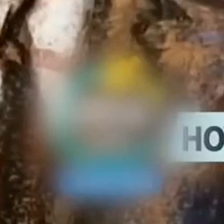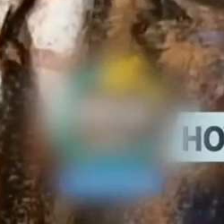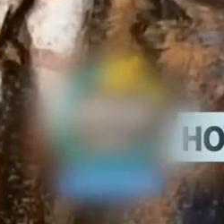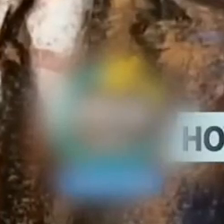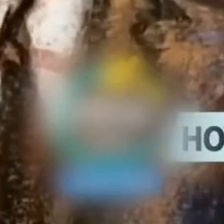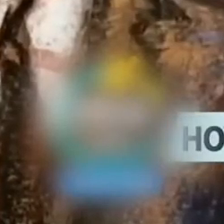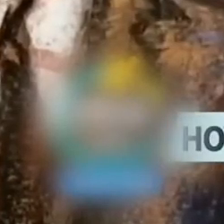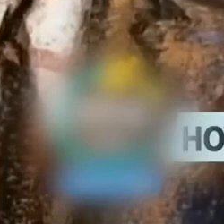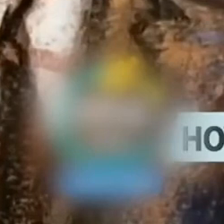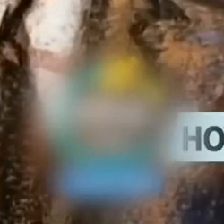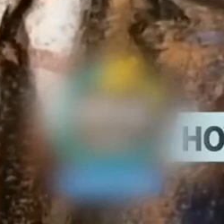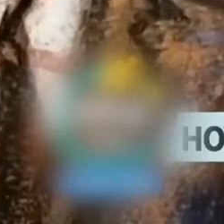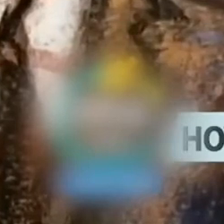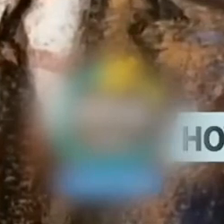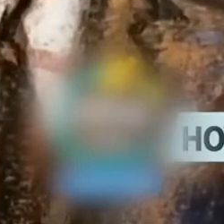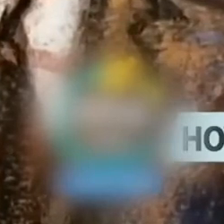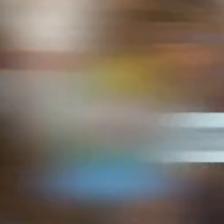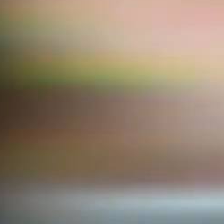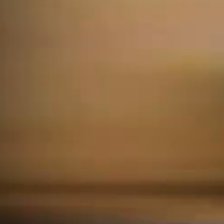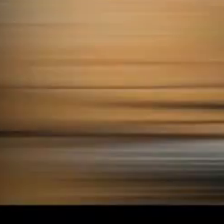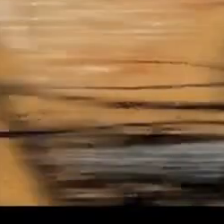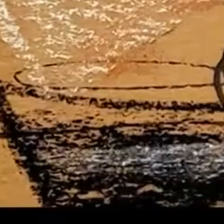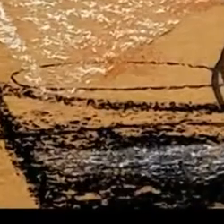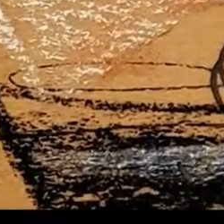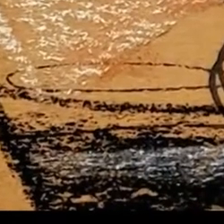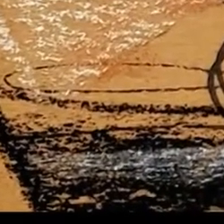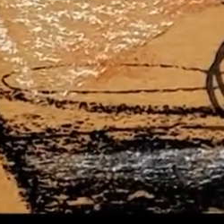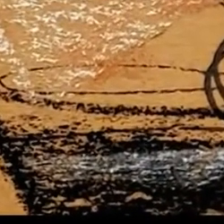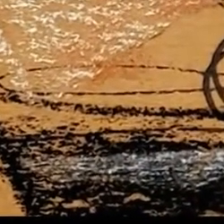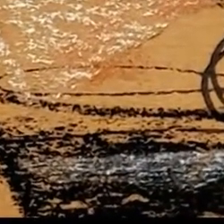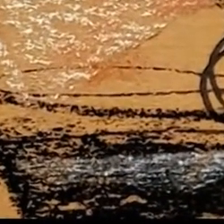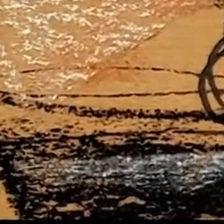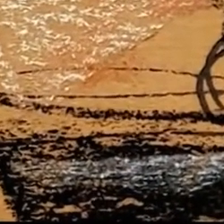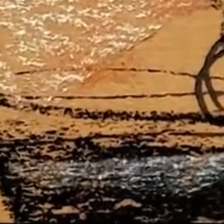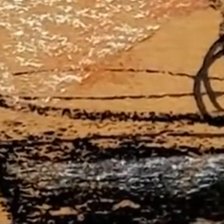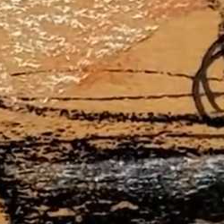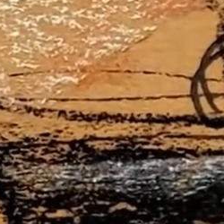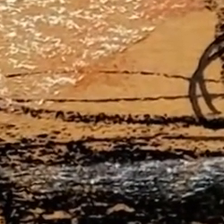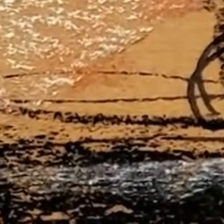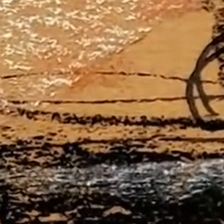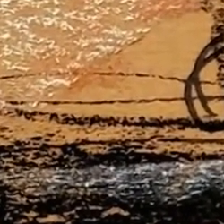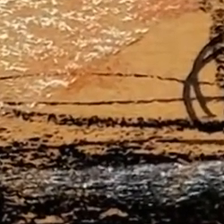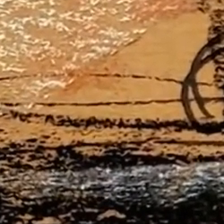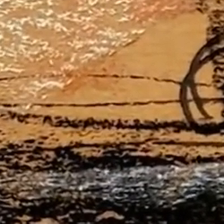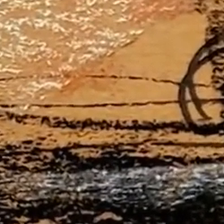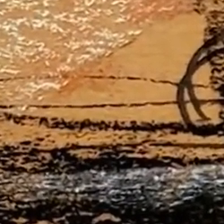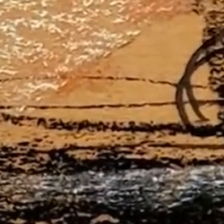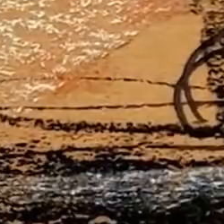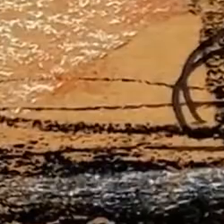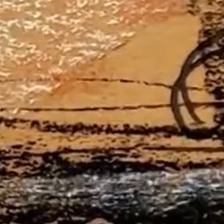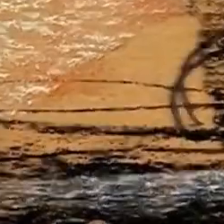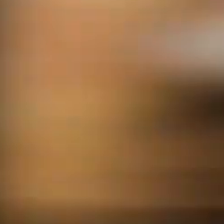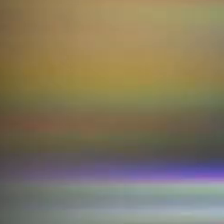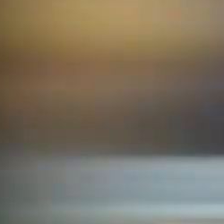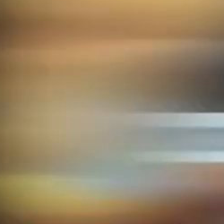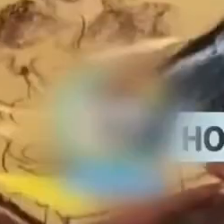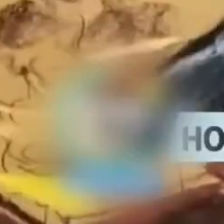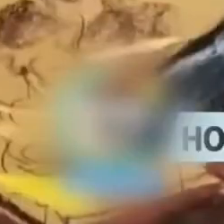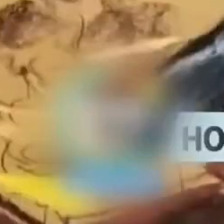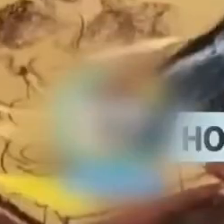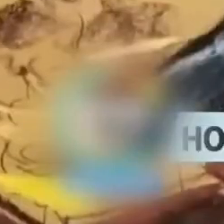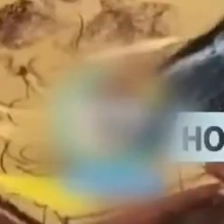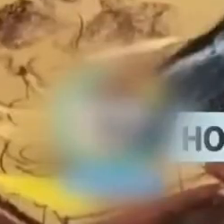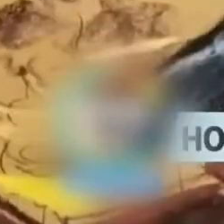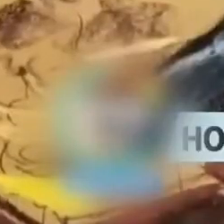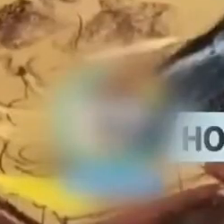serán presentados en futuras audiencias. Al inicio de la jornada, el juez Brian Coogan anunció su decisión de desestimar una parte de